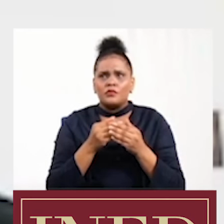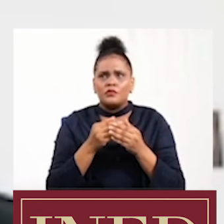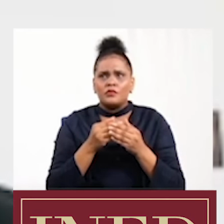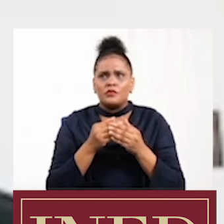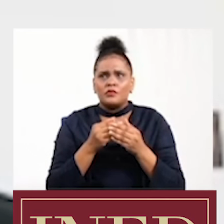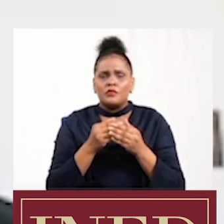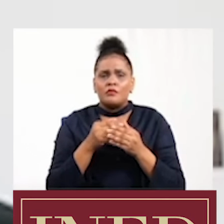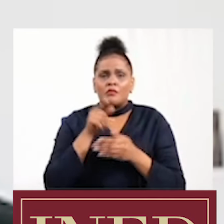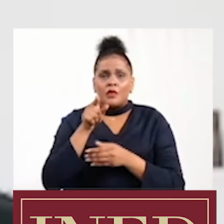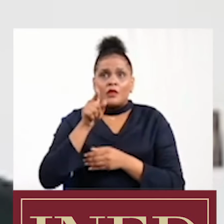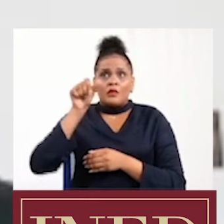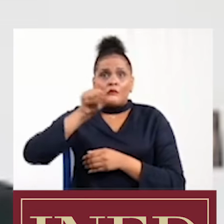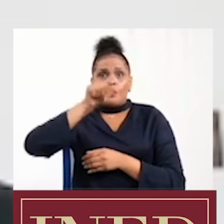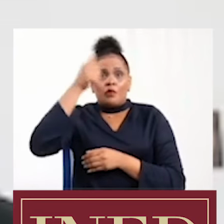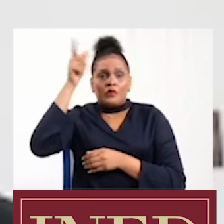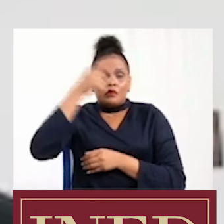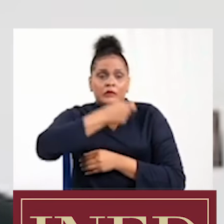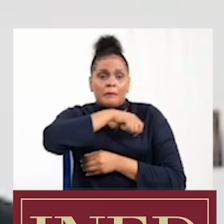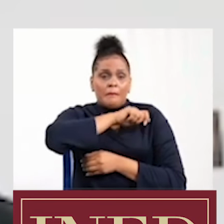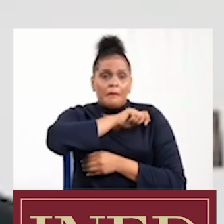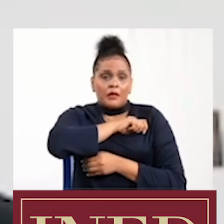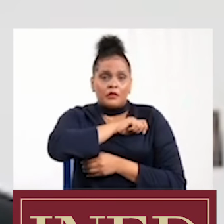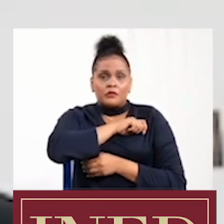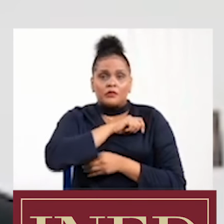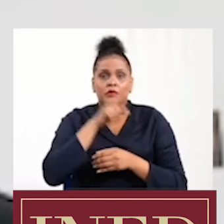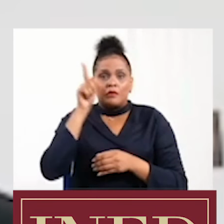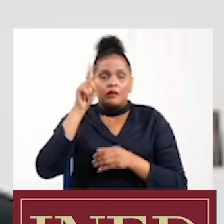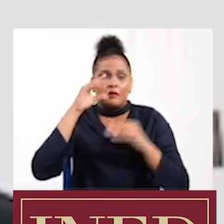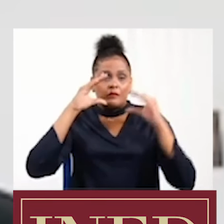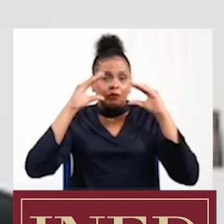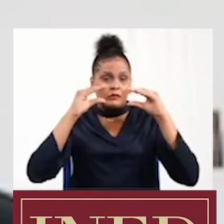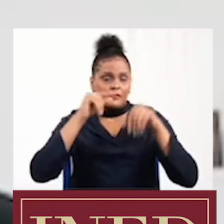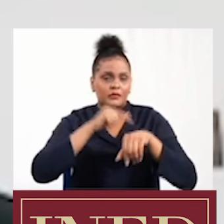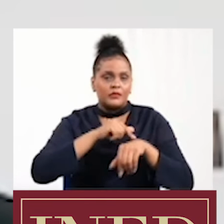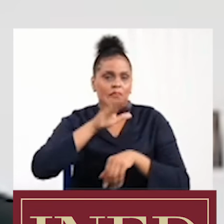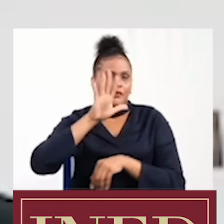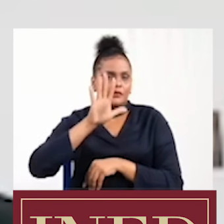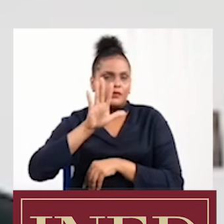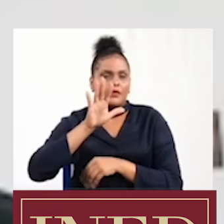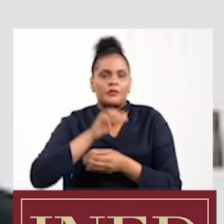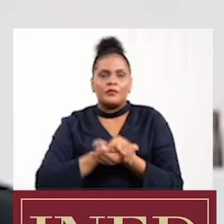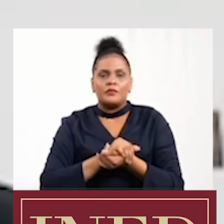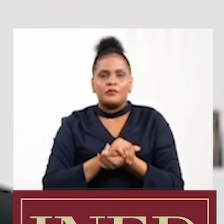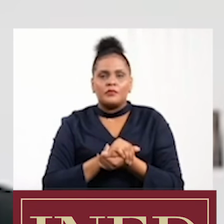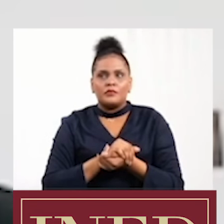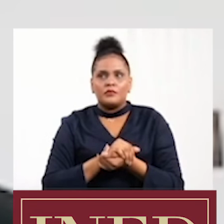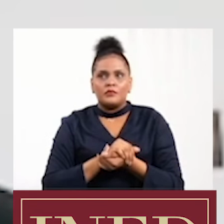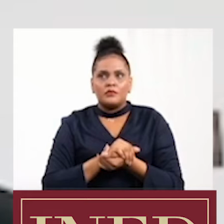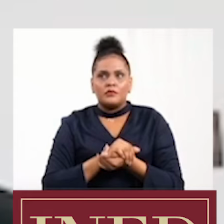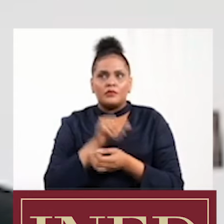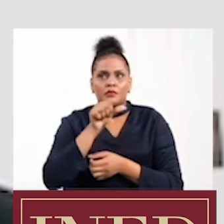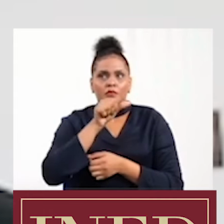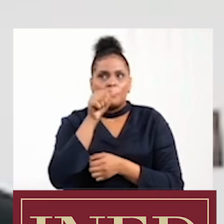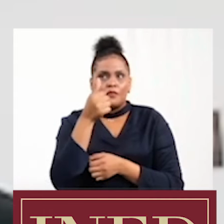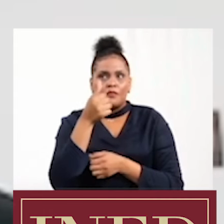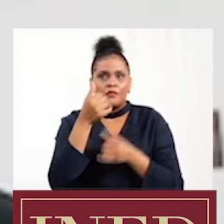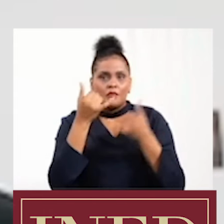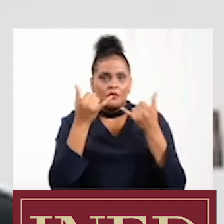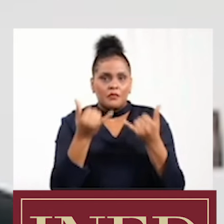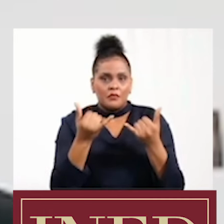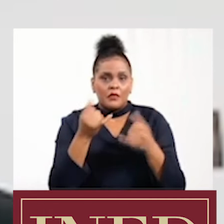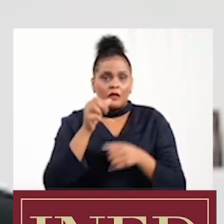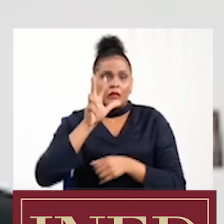madrid españa donde son más de las 5 6 de la tarde así que muchas gracias por su esfuerzo doctora bien quiero recordarle a los